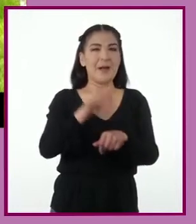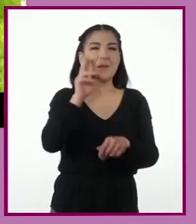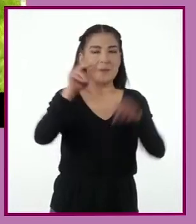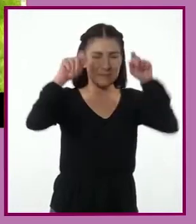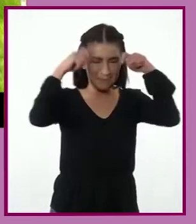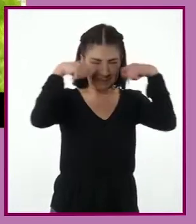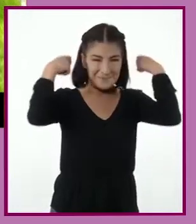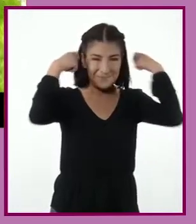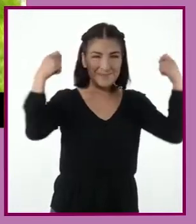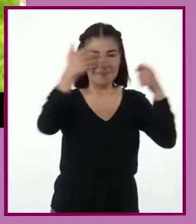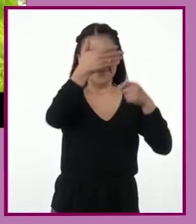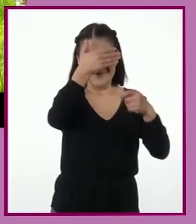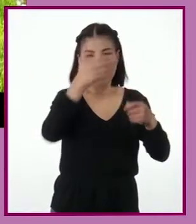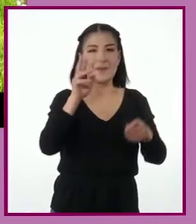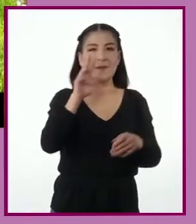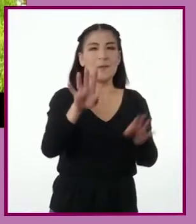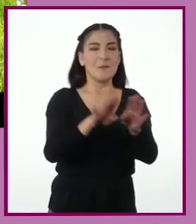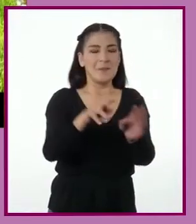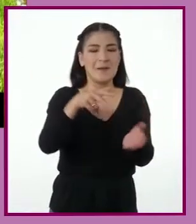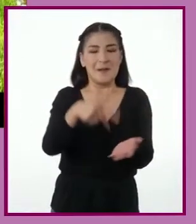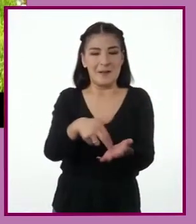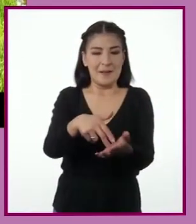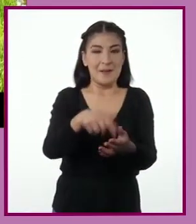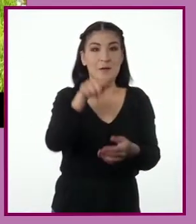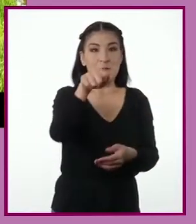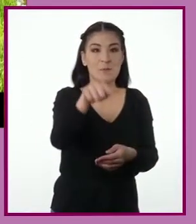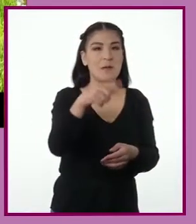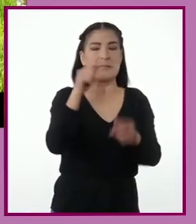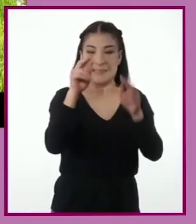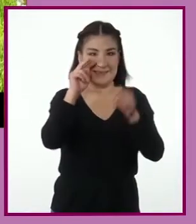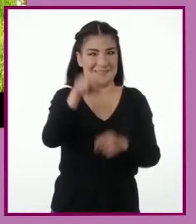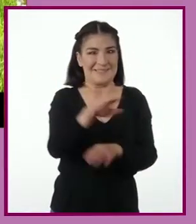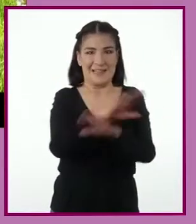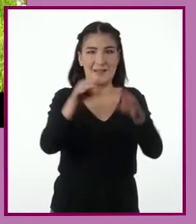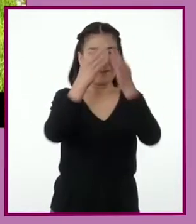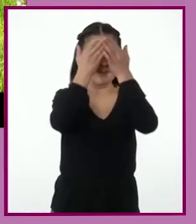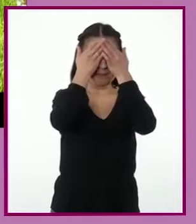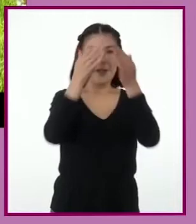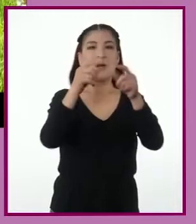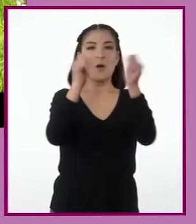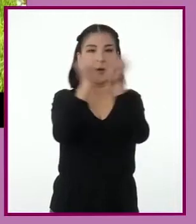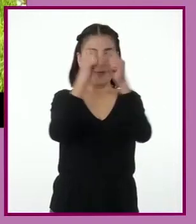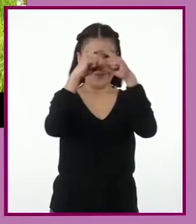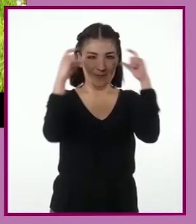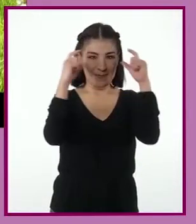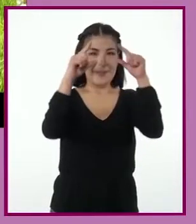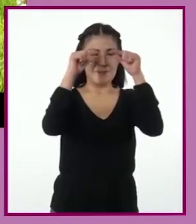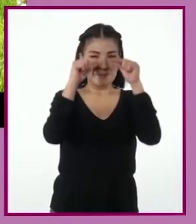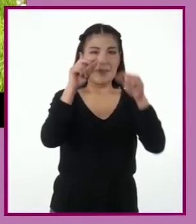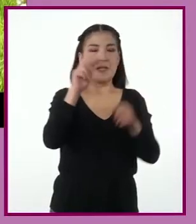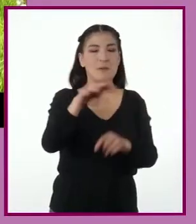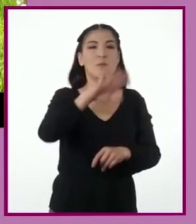están todos revueltos. Los arrojaré al suelo y ella, sin observar, tendrá que buscarlos después.